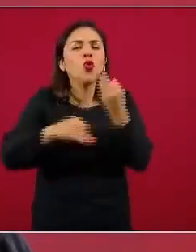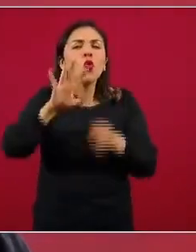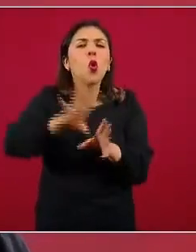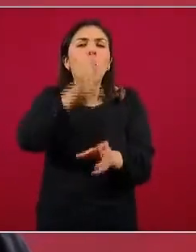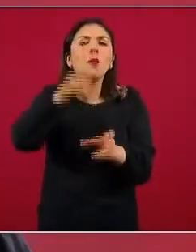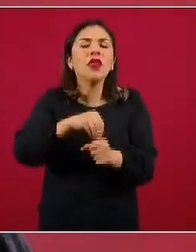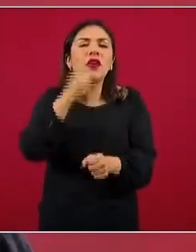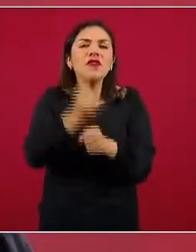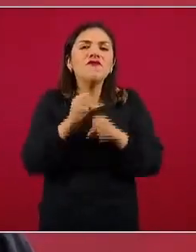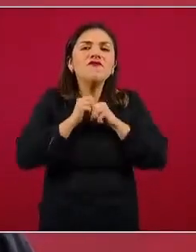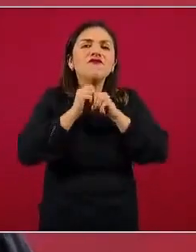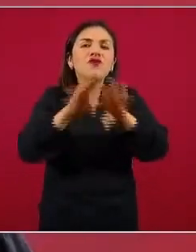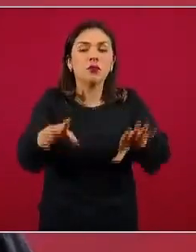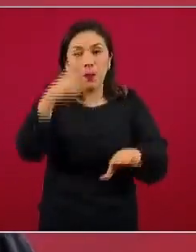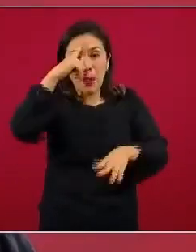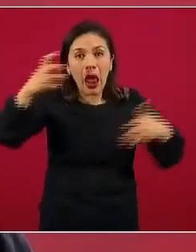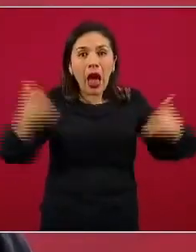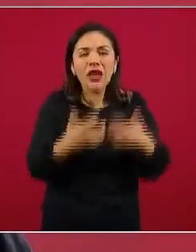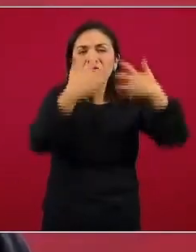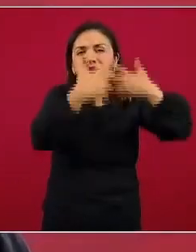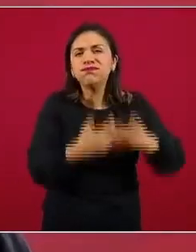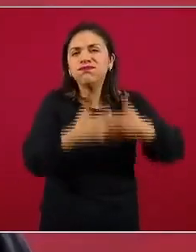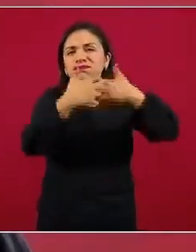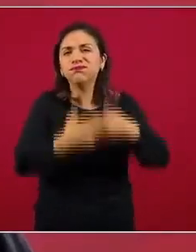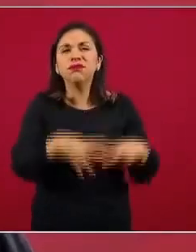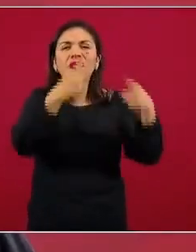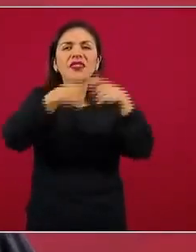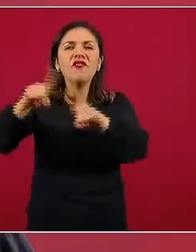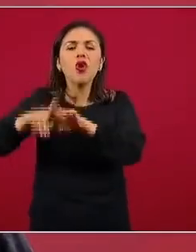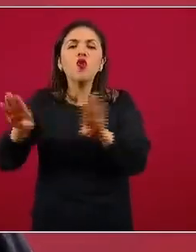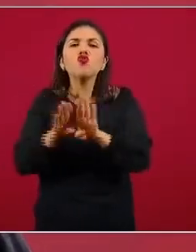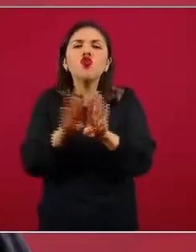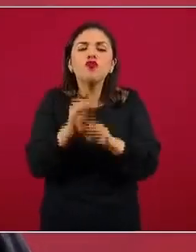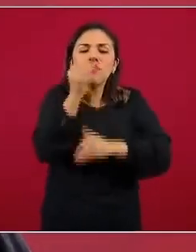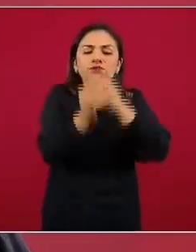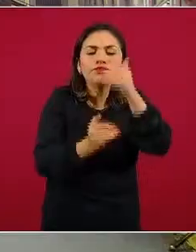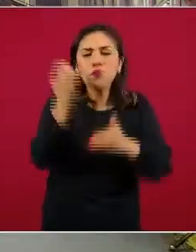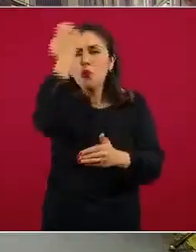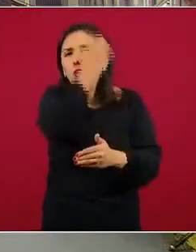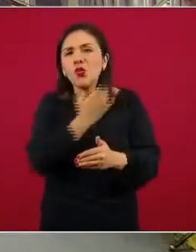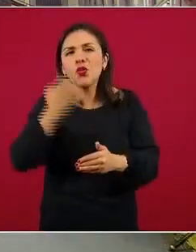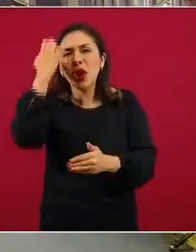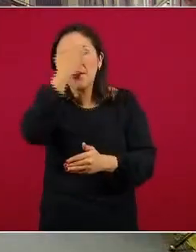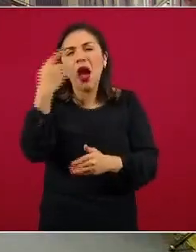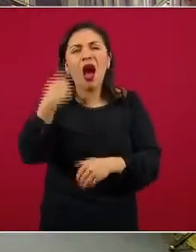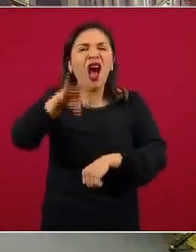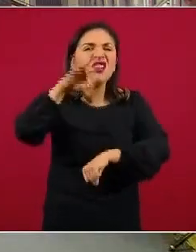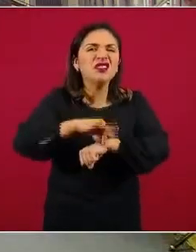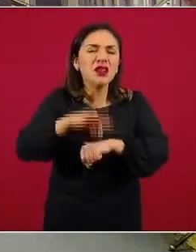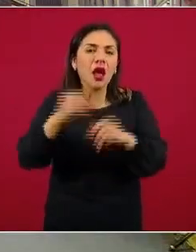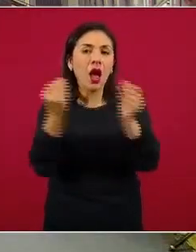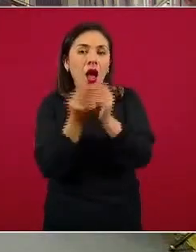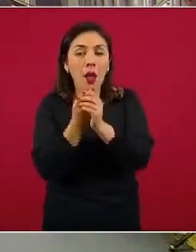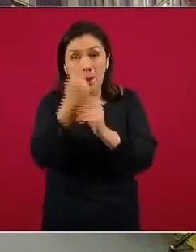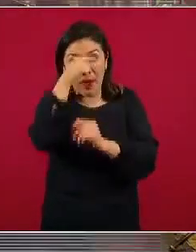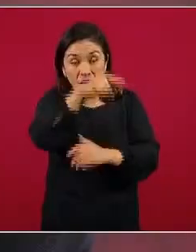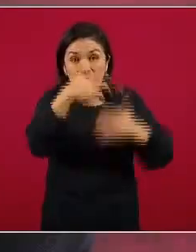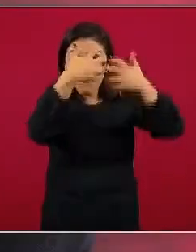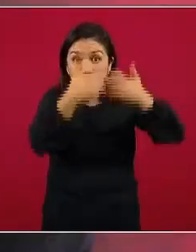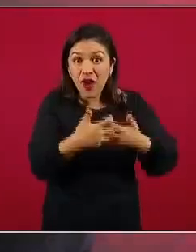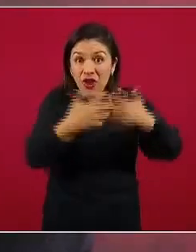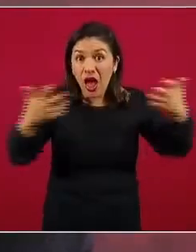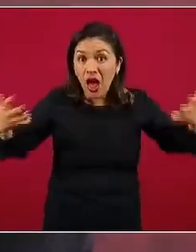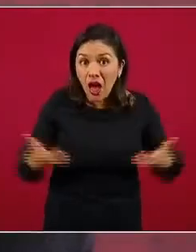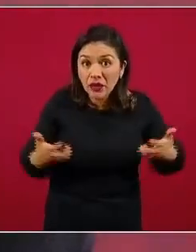información técnica del desarrollo y de las diferentes fases y ensayos clínicos que los fabricantes, productores de